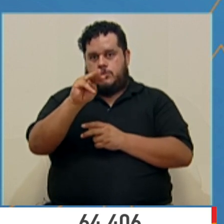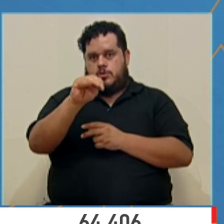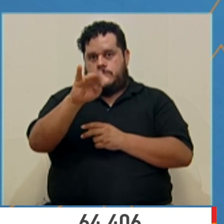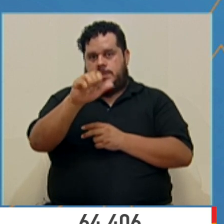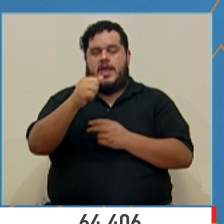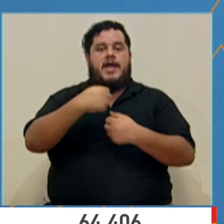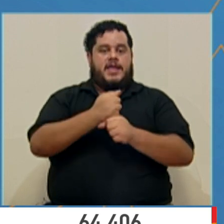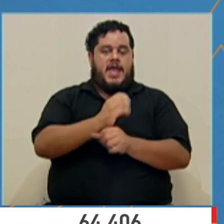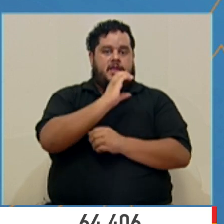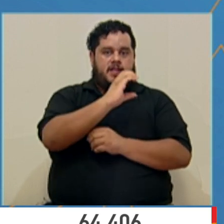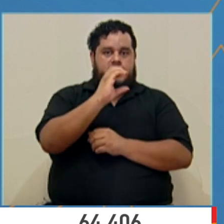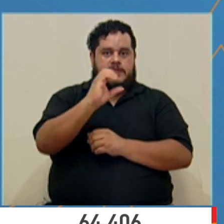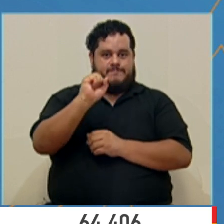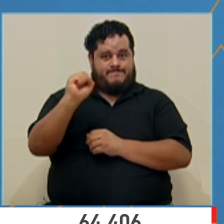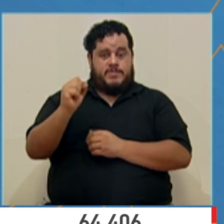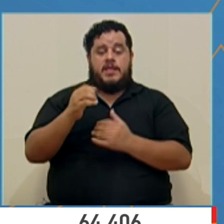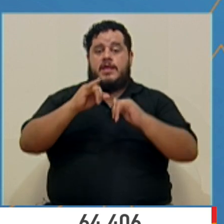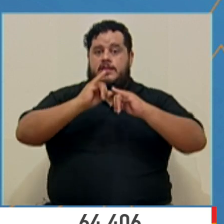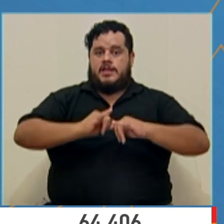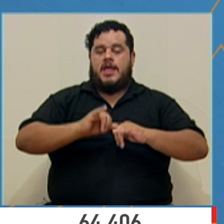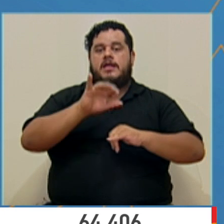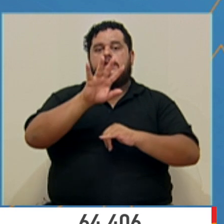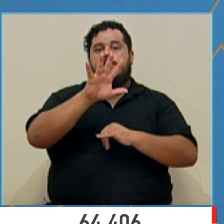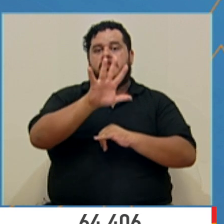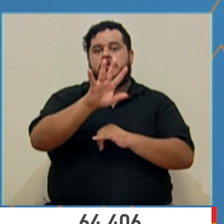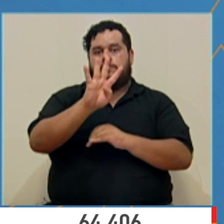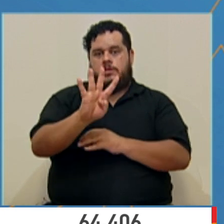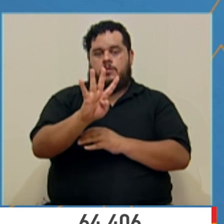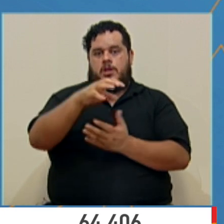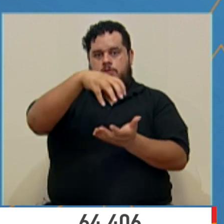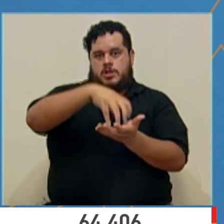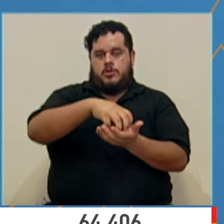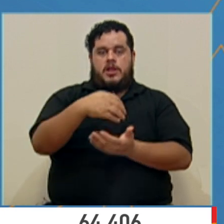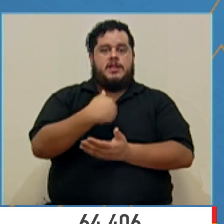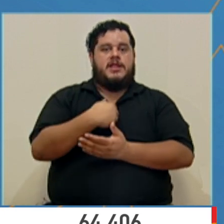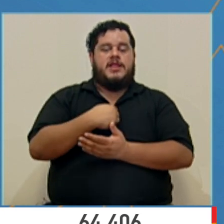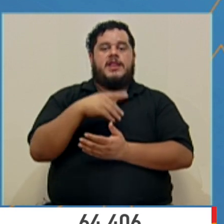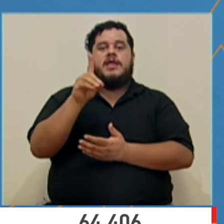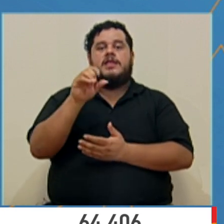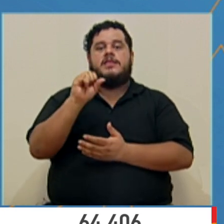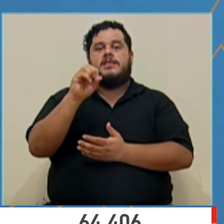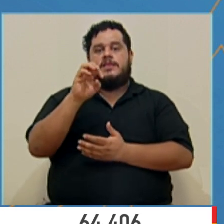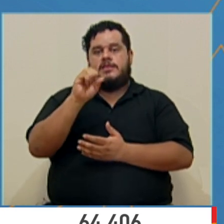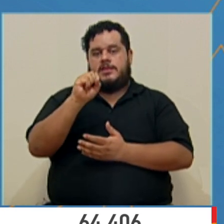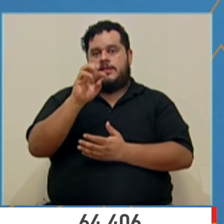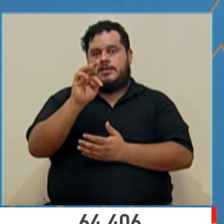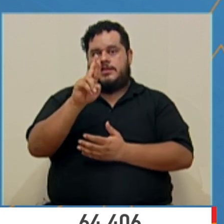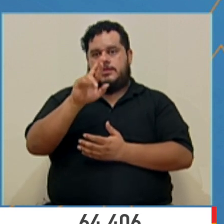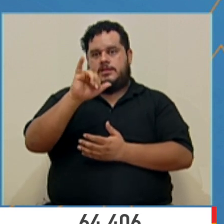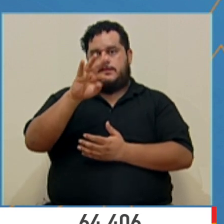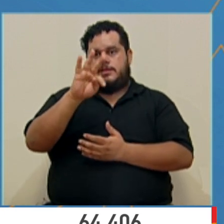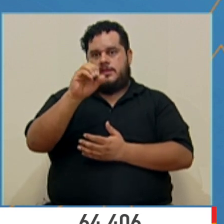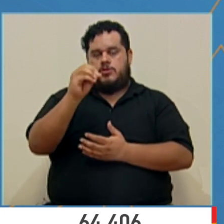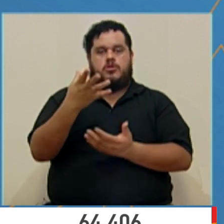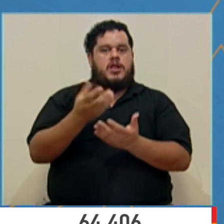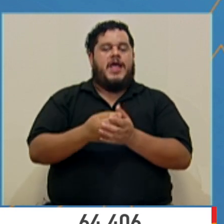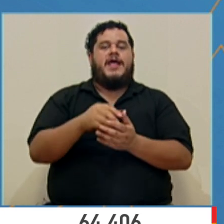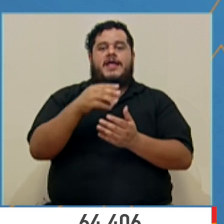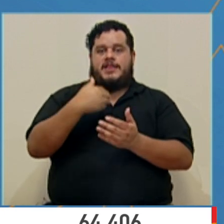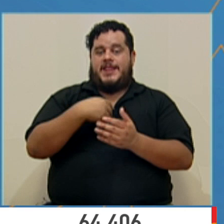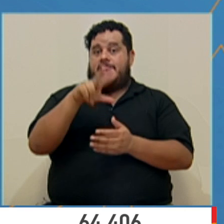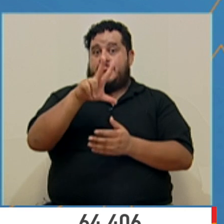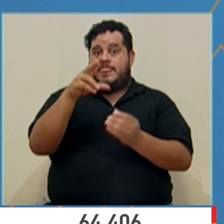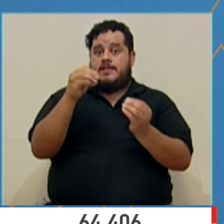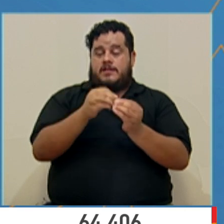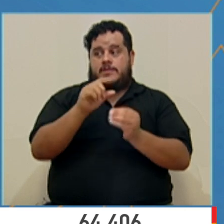Seguro Social, se mantienen 54 cantones que tienen distritos bajo esa condición, es decir, 3 más que la semana